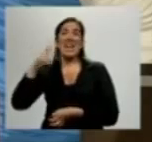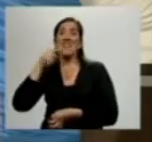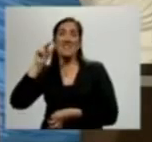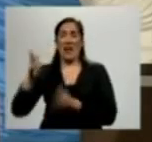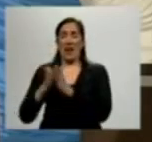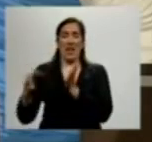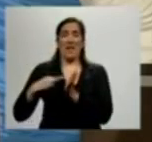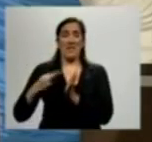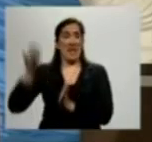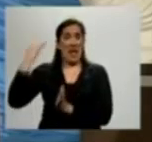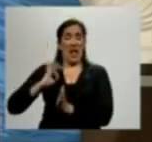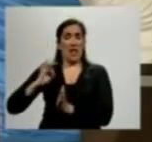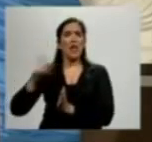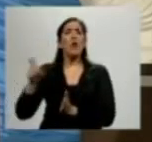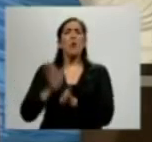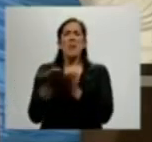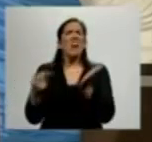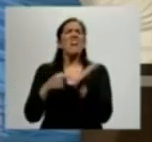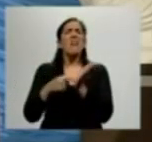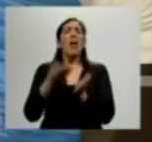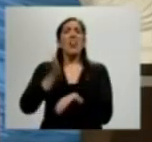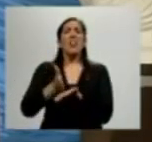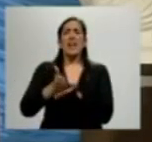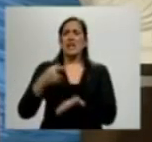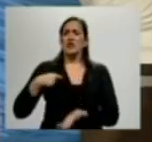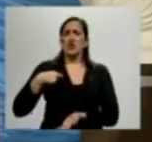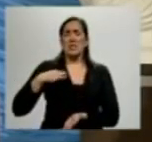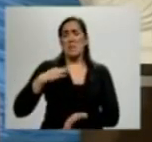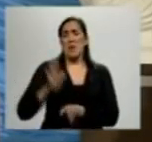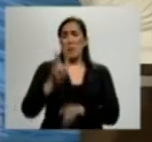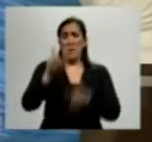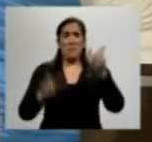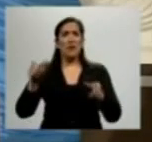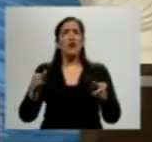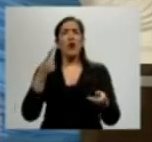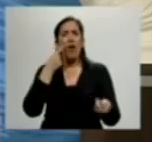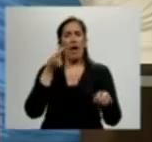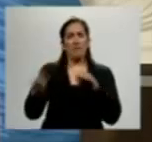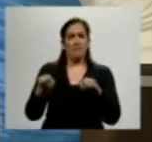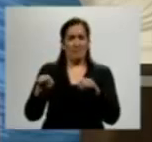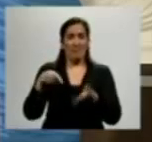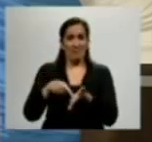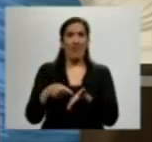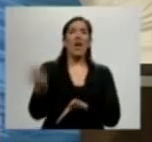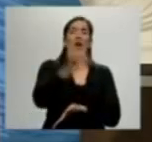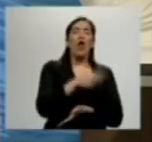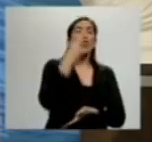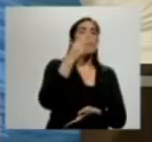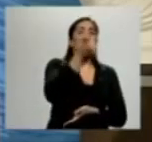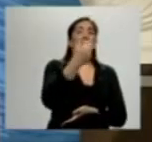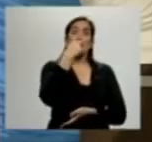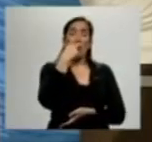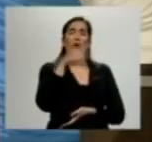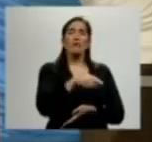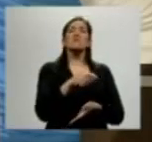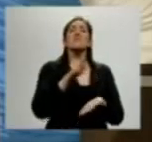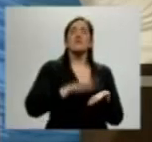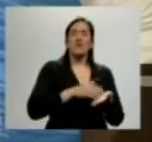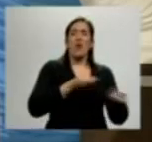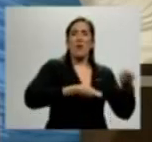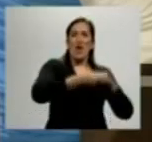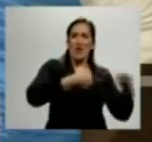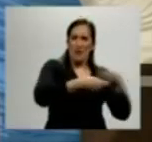Civil regula las relaciones de derecho civil y el 2006-11 que remite al derecho administrativo cuando las cuestiones conciernen